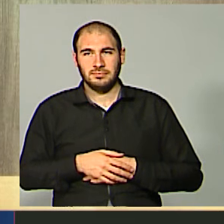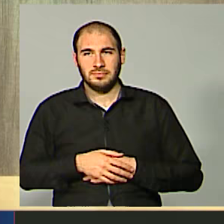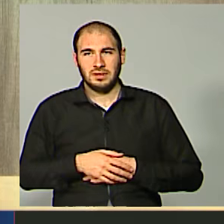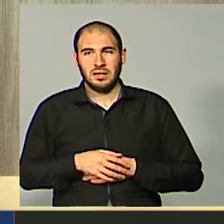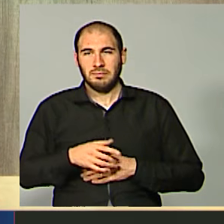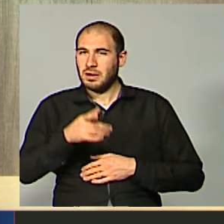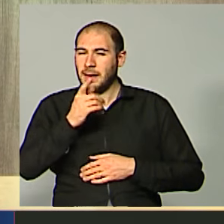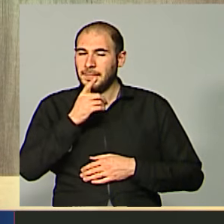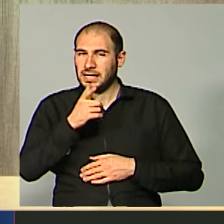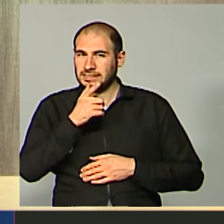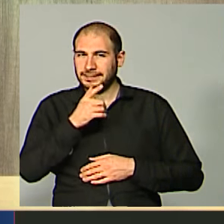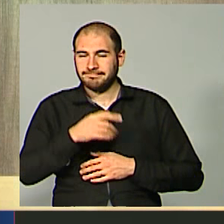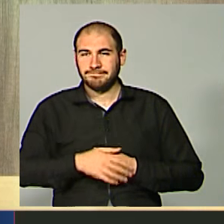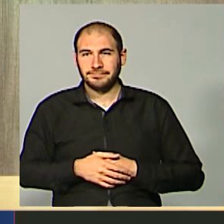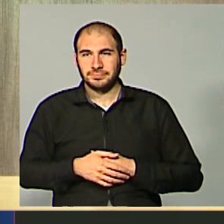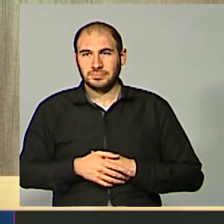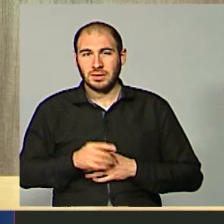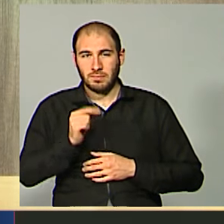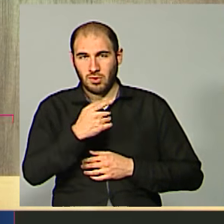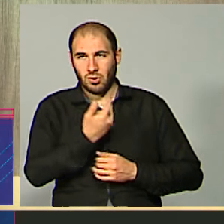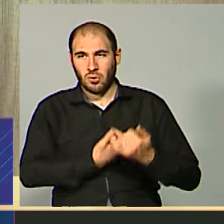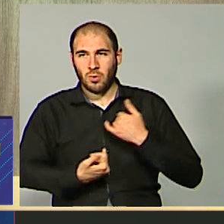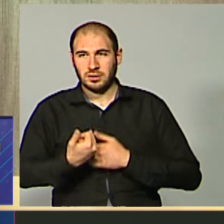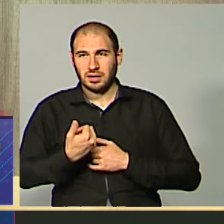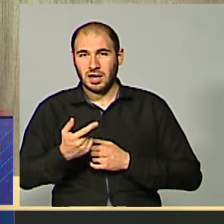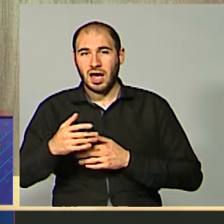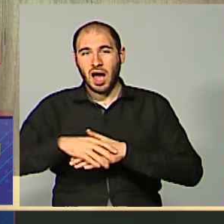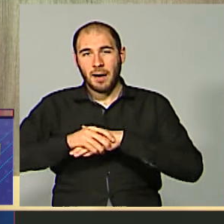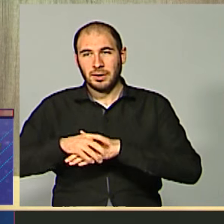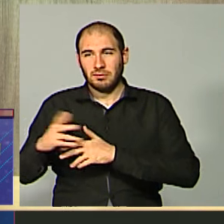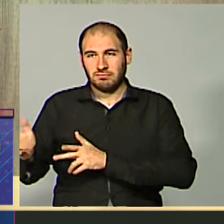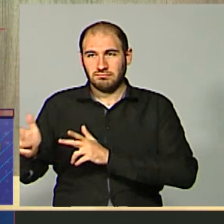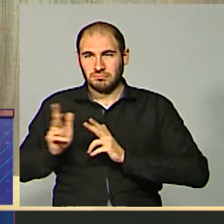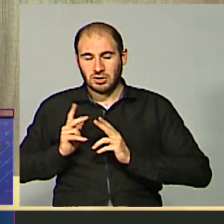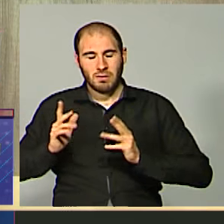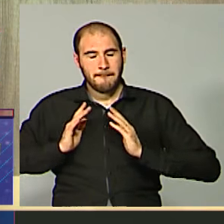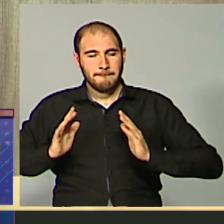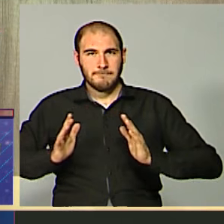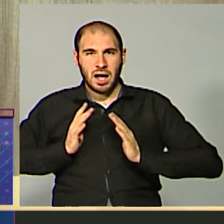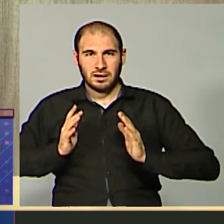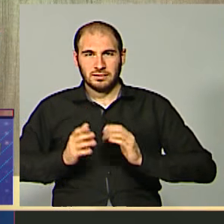Sí, yo creo que, bueno, esto que decís vos me lo dijo un amigo y a mí me impactó mucho.